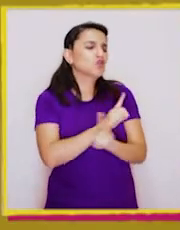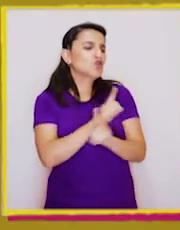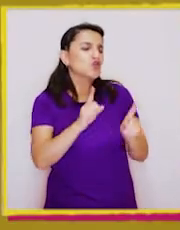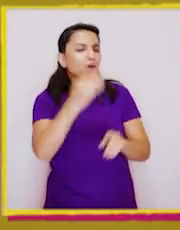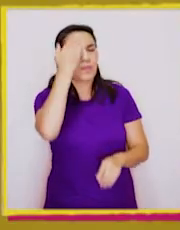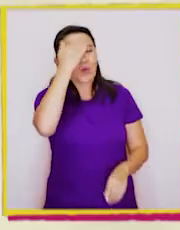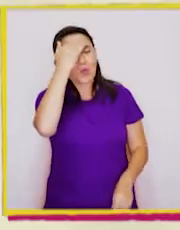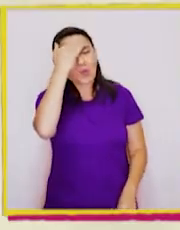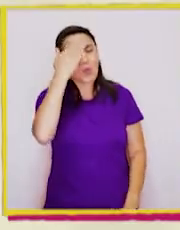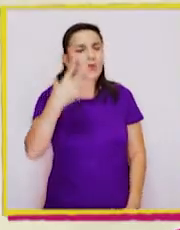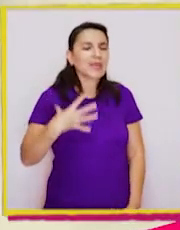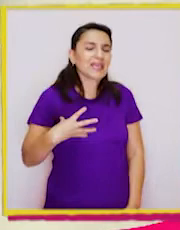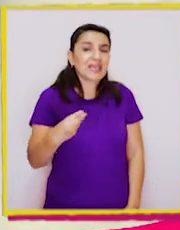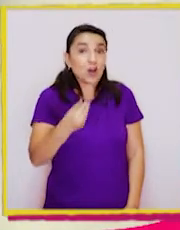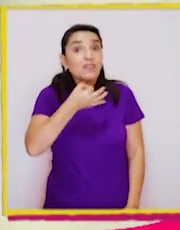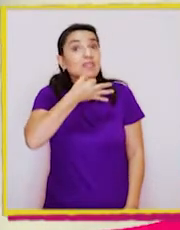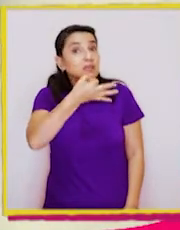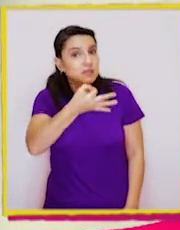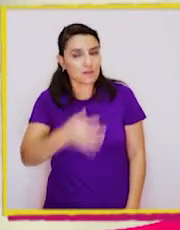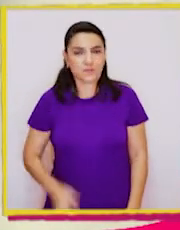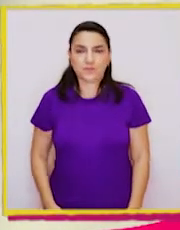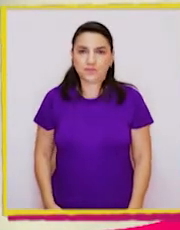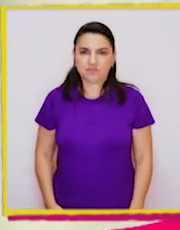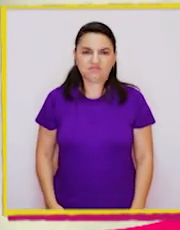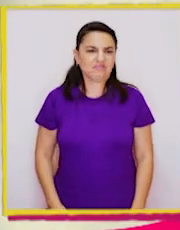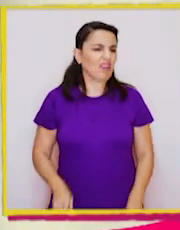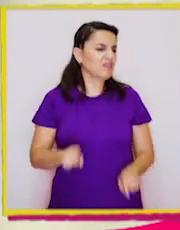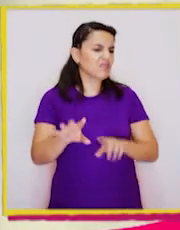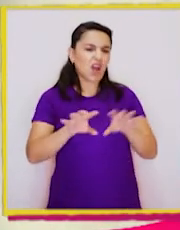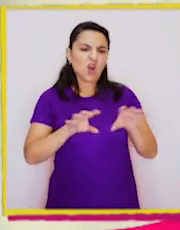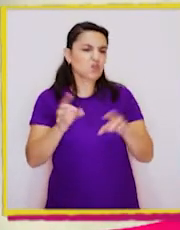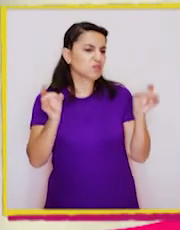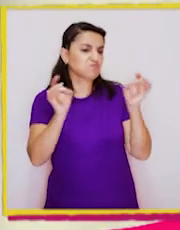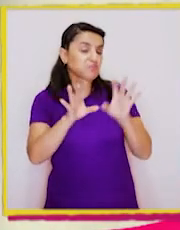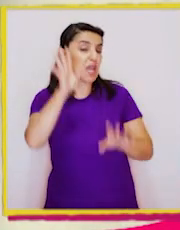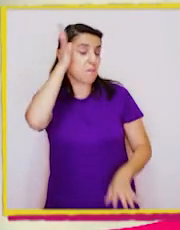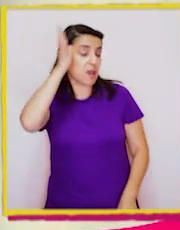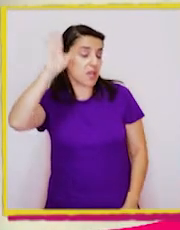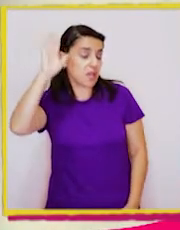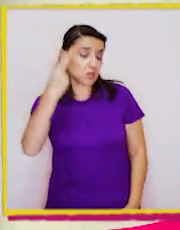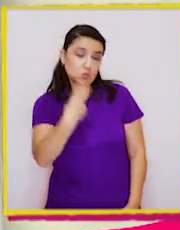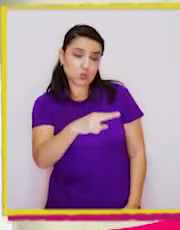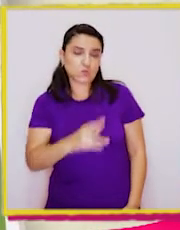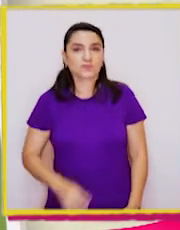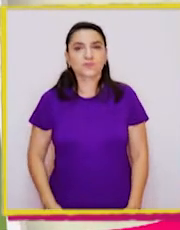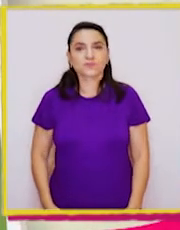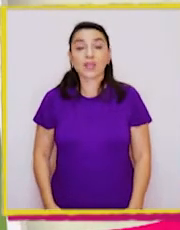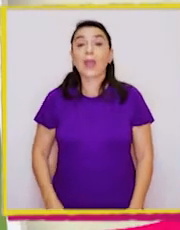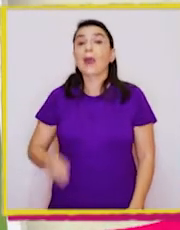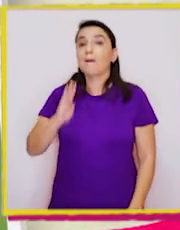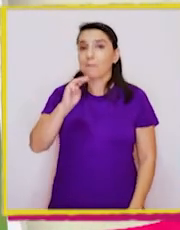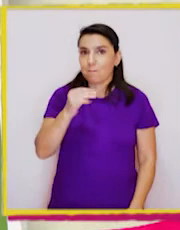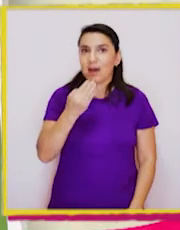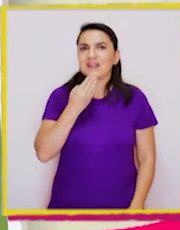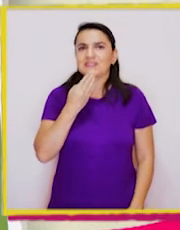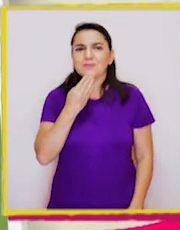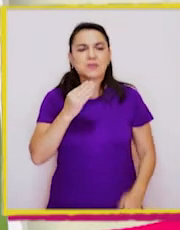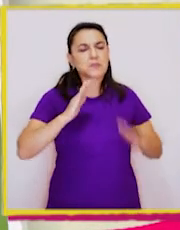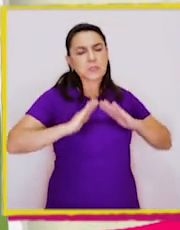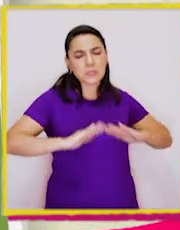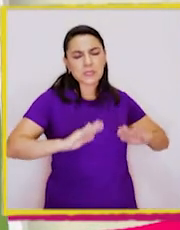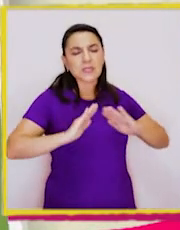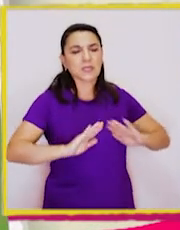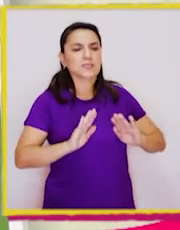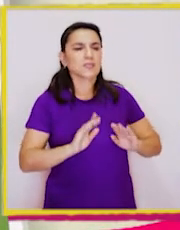te preocupes, hijo, le decía. Esas cosas solo suceden en tu imaginación. Su mamá también lo